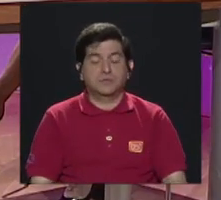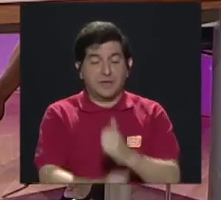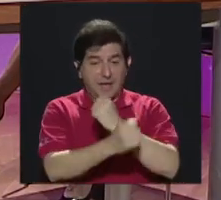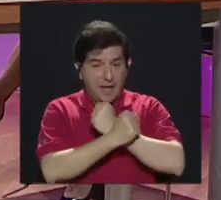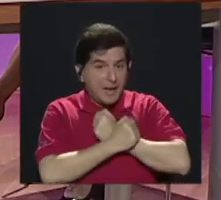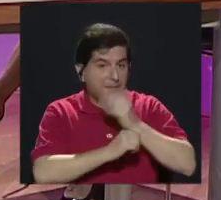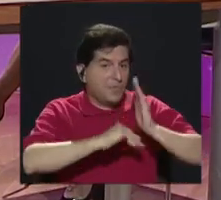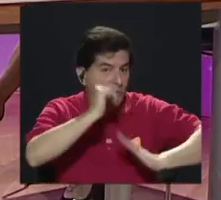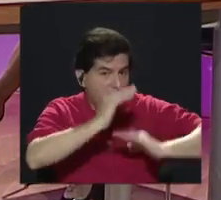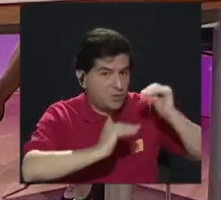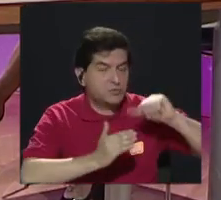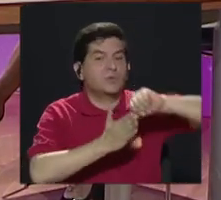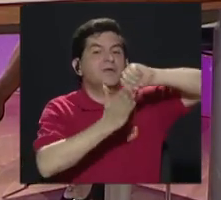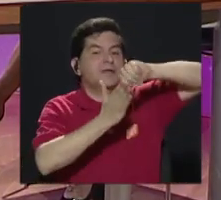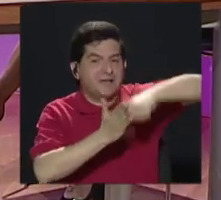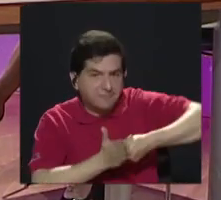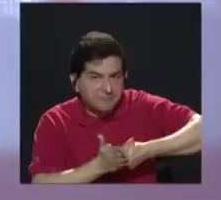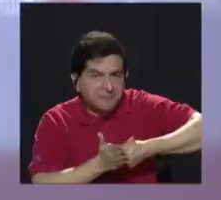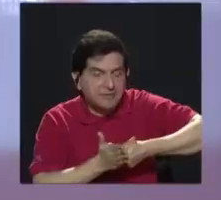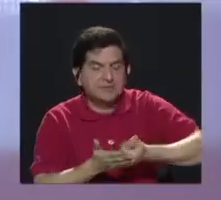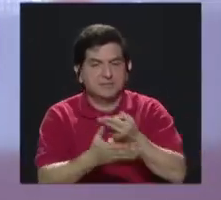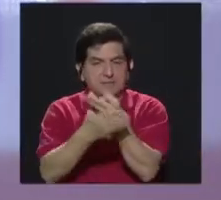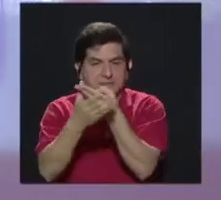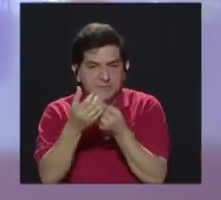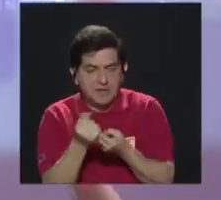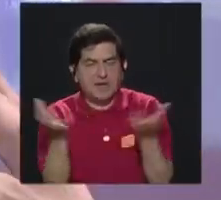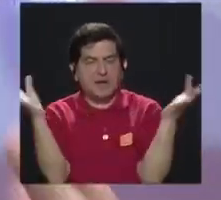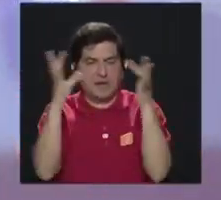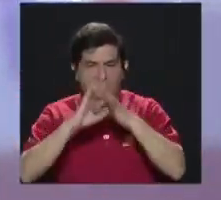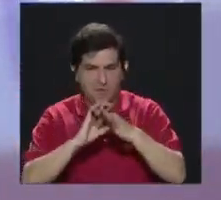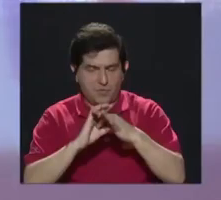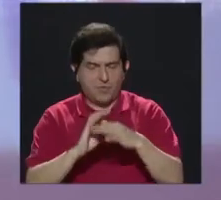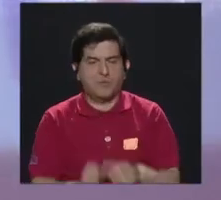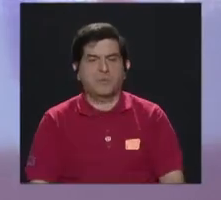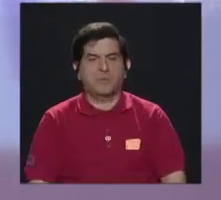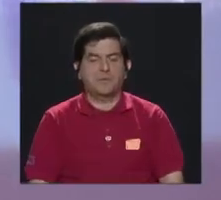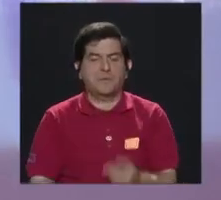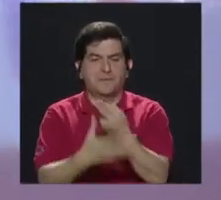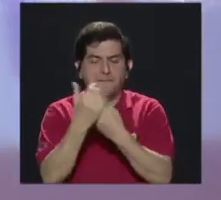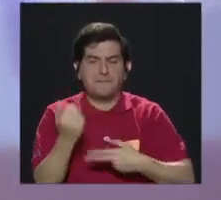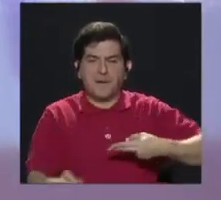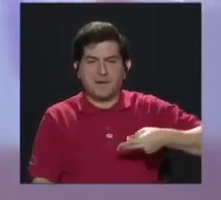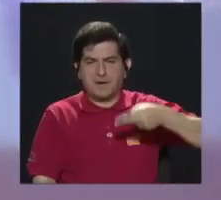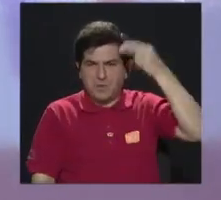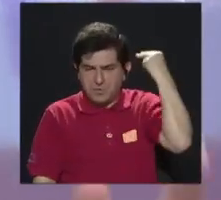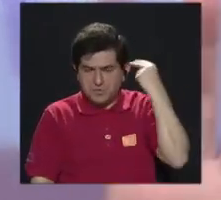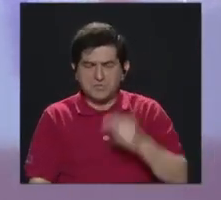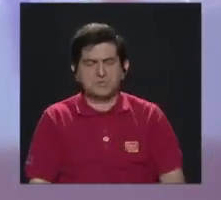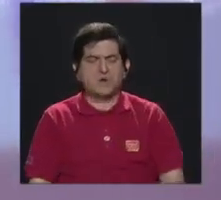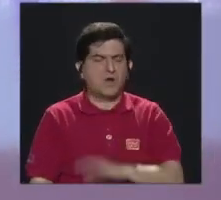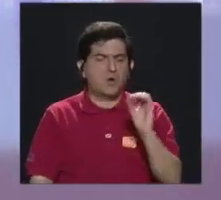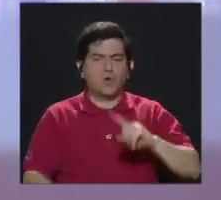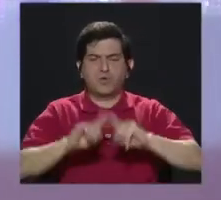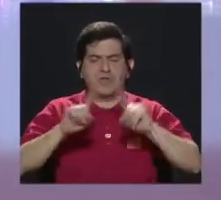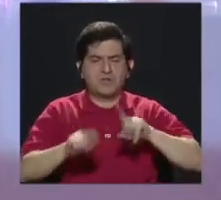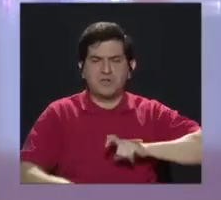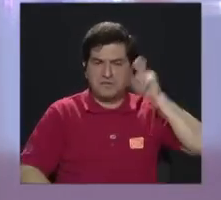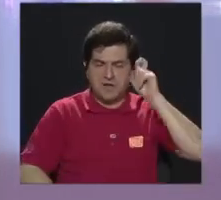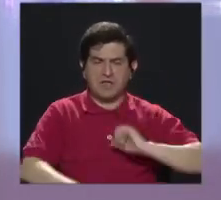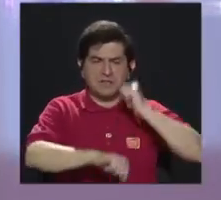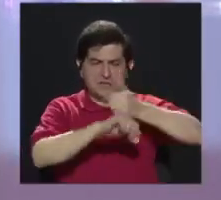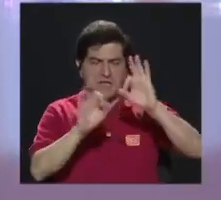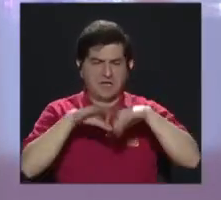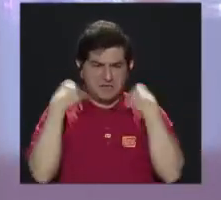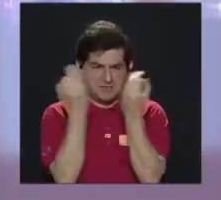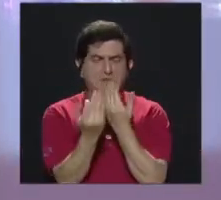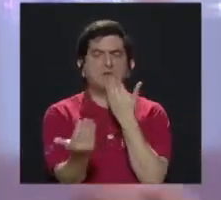construye. Cuando una pareja se une, cuando una pareja homosexual, heterosexual, de cualquier tipo se une y crea una familia, eso es